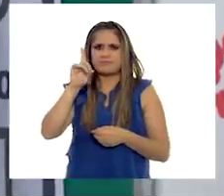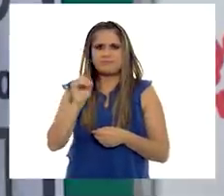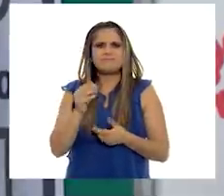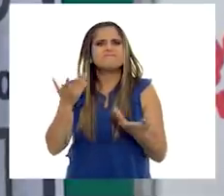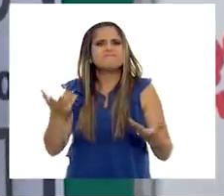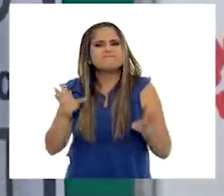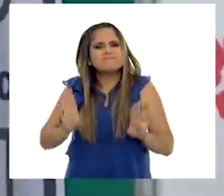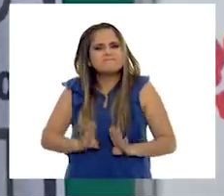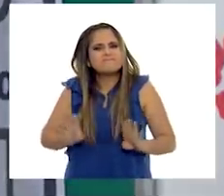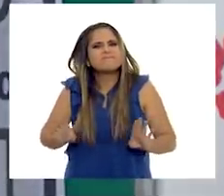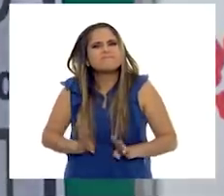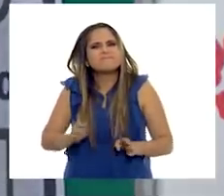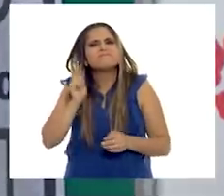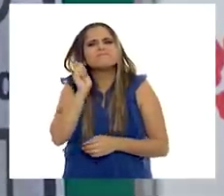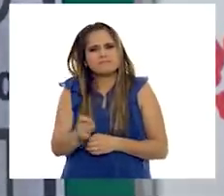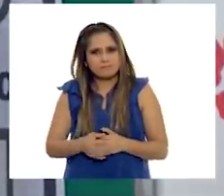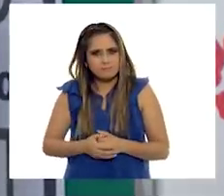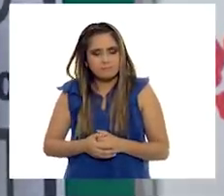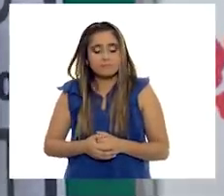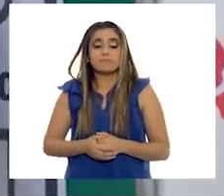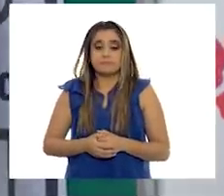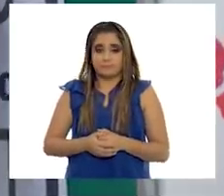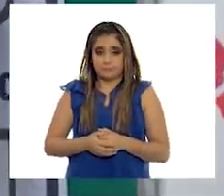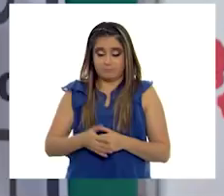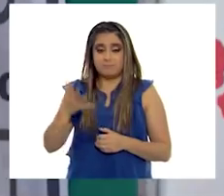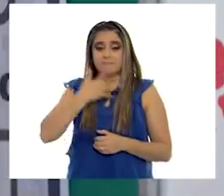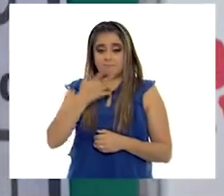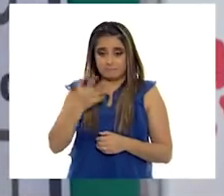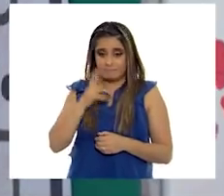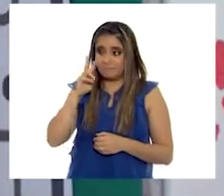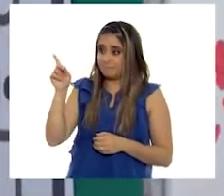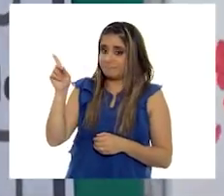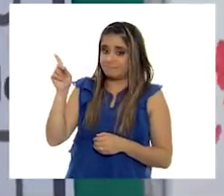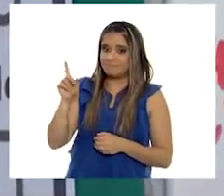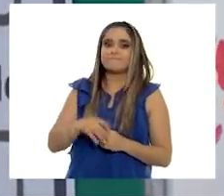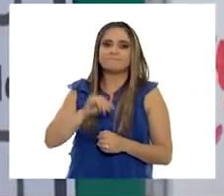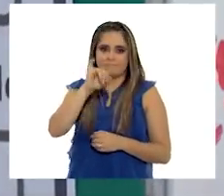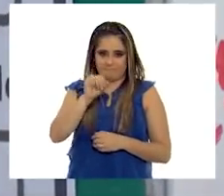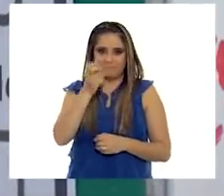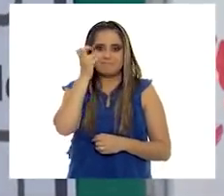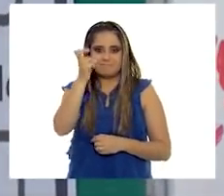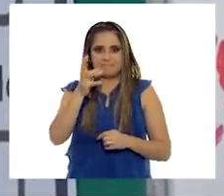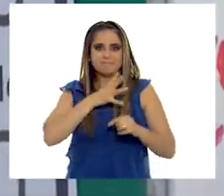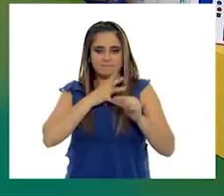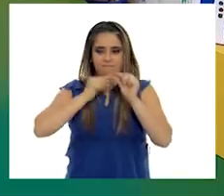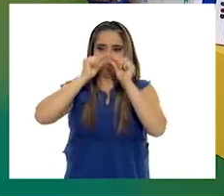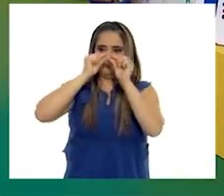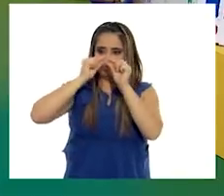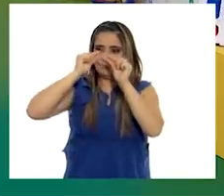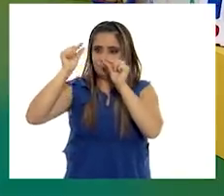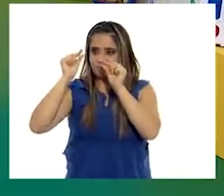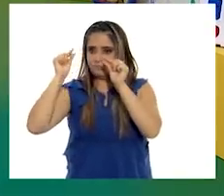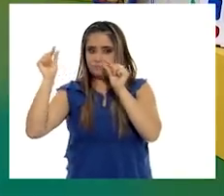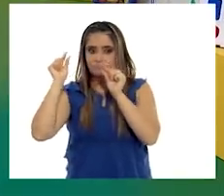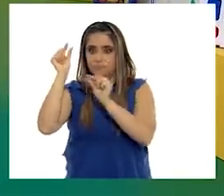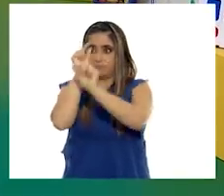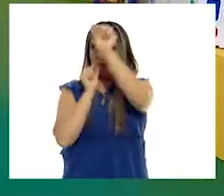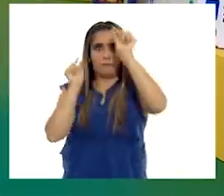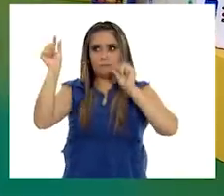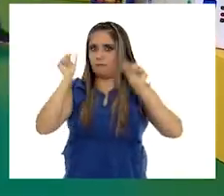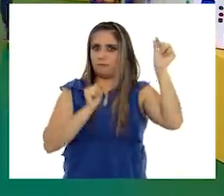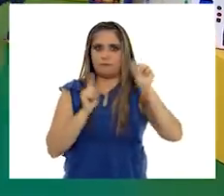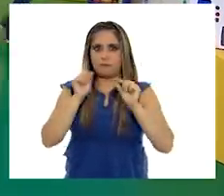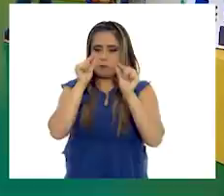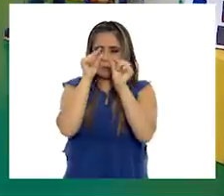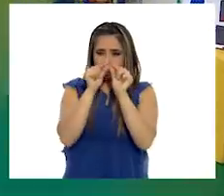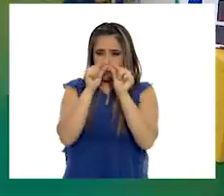Recordemos que los sólidos tienen un volumen y una forma definida. Entonces, como las partículas están